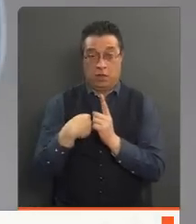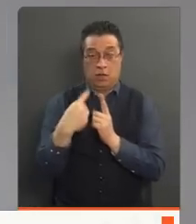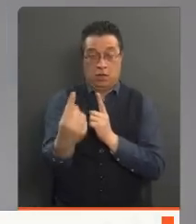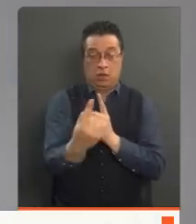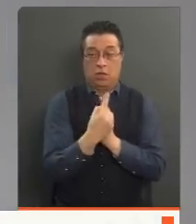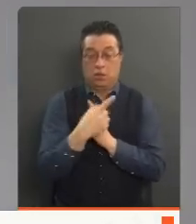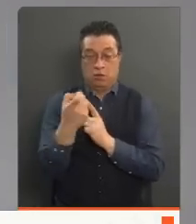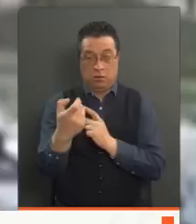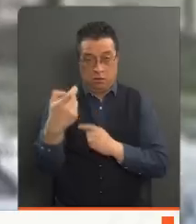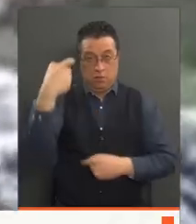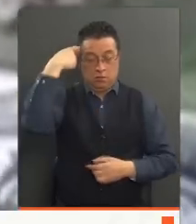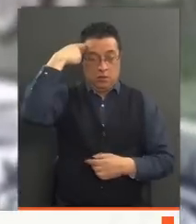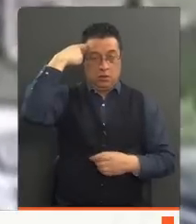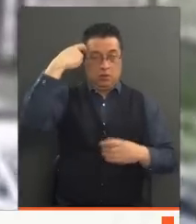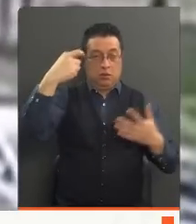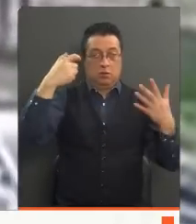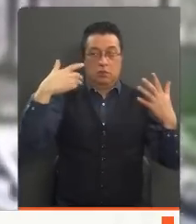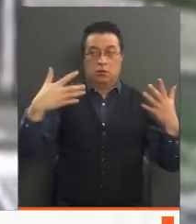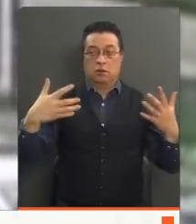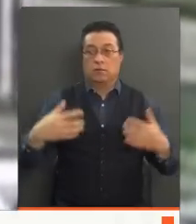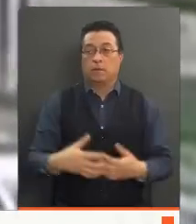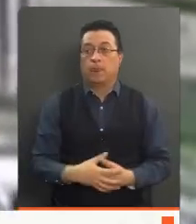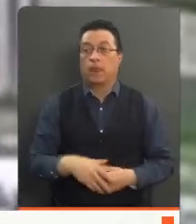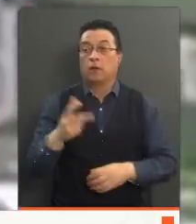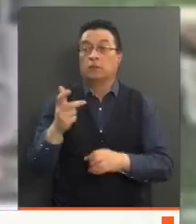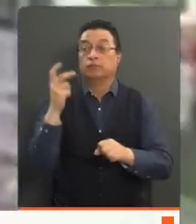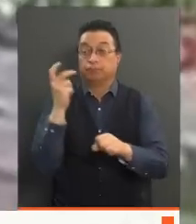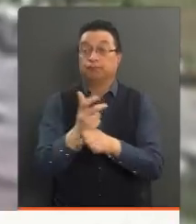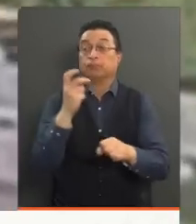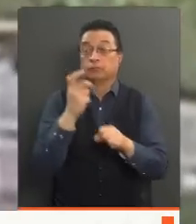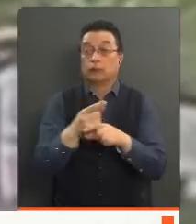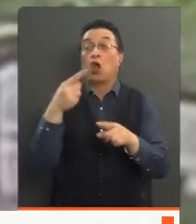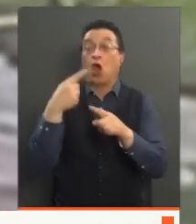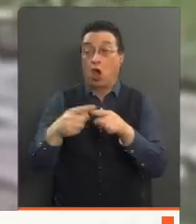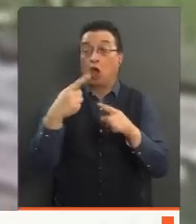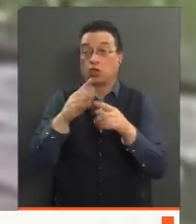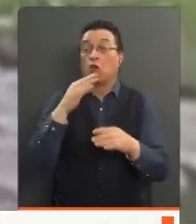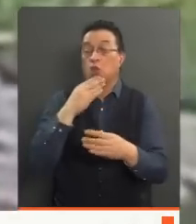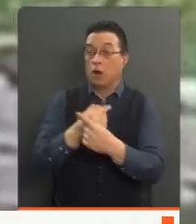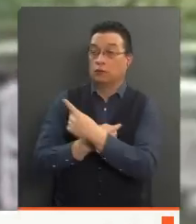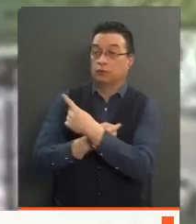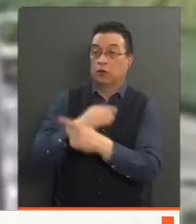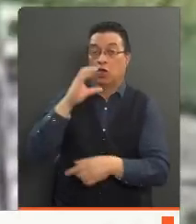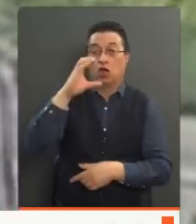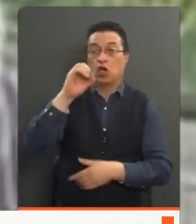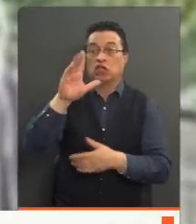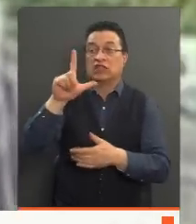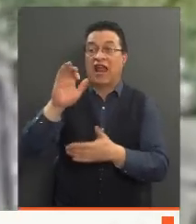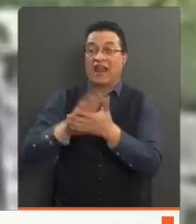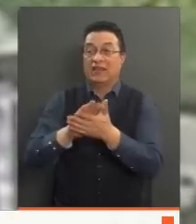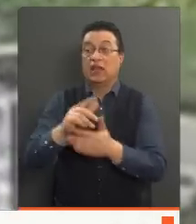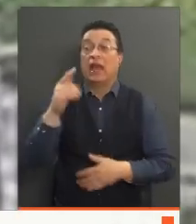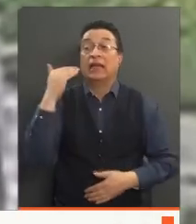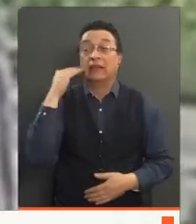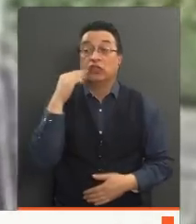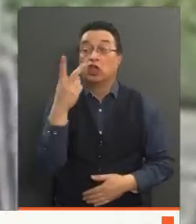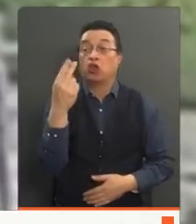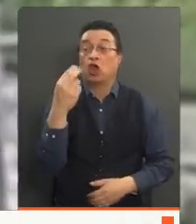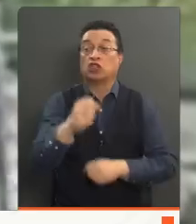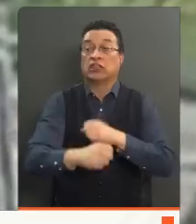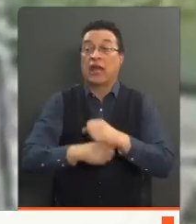coloca la pistola en la cabeza. Encerronas a las que se suman otras como esta en Conchalí, con un niño de 12 años como parte